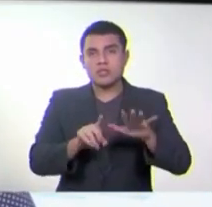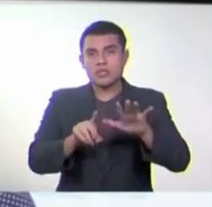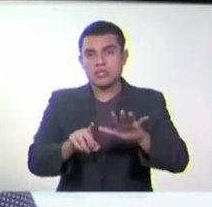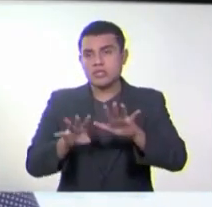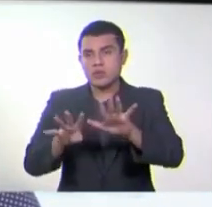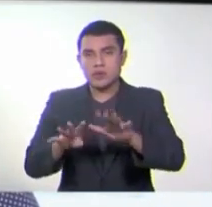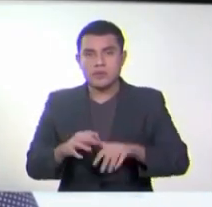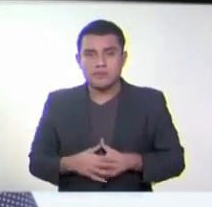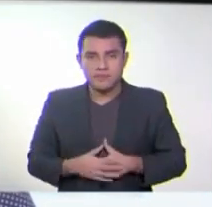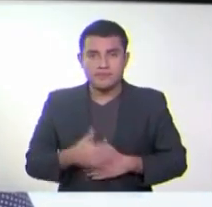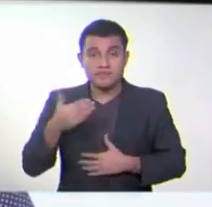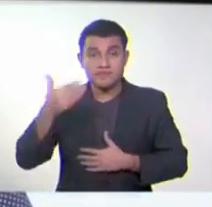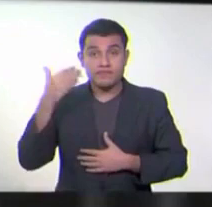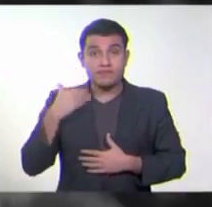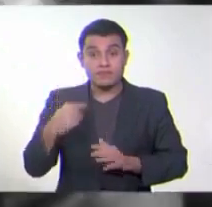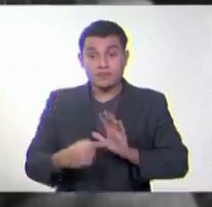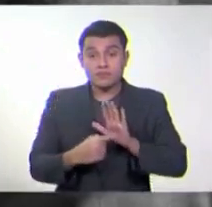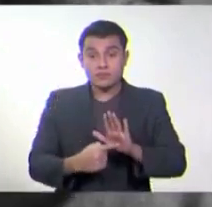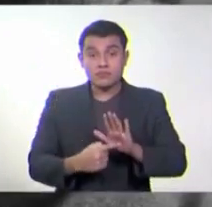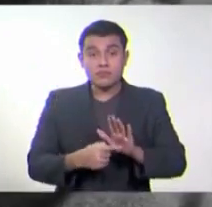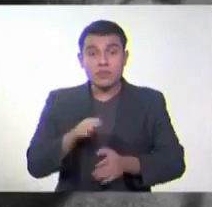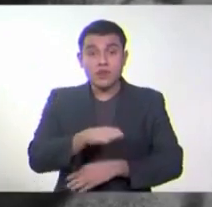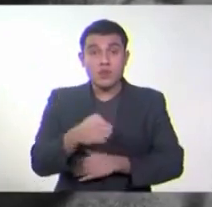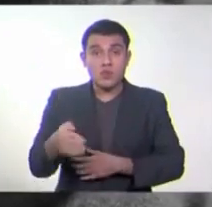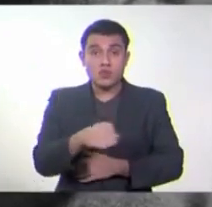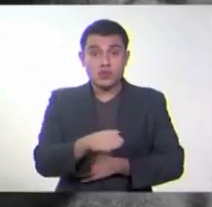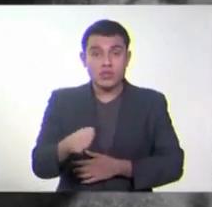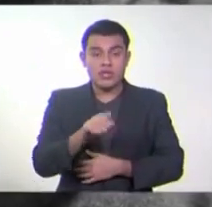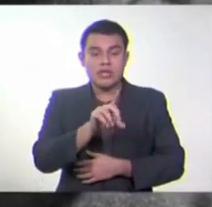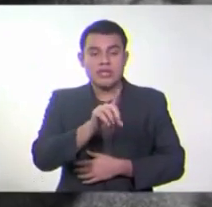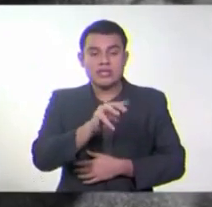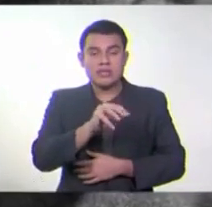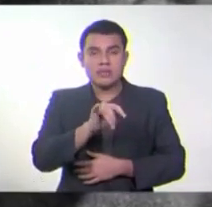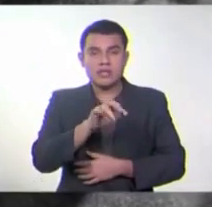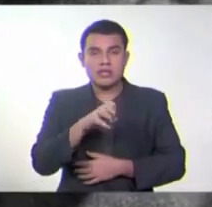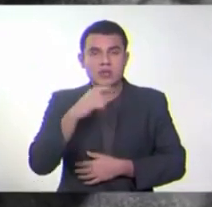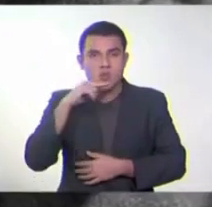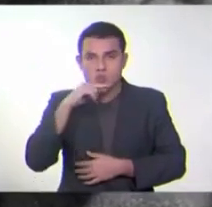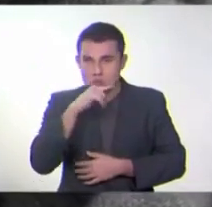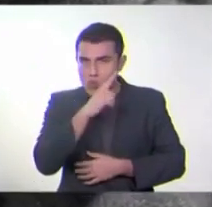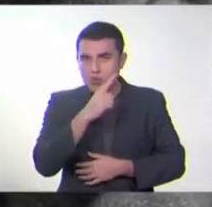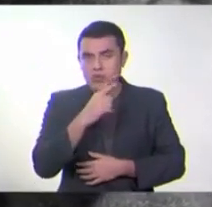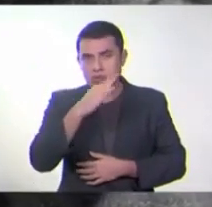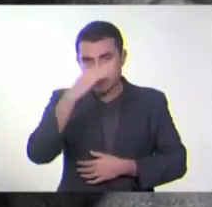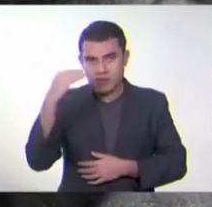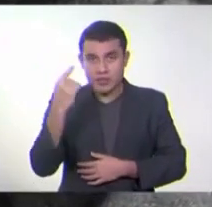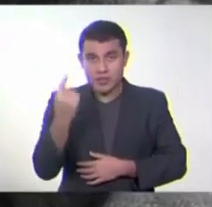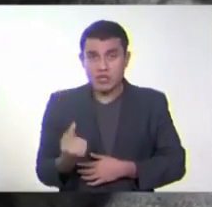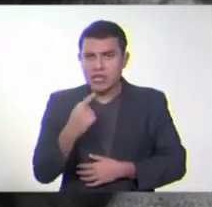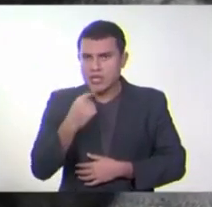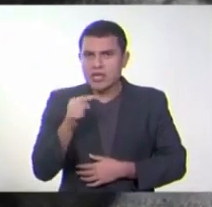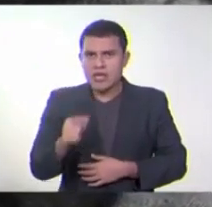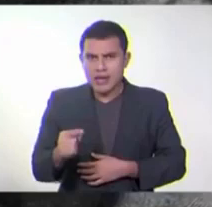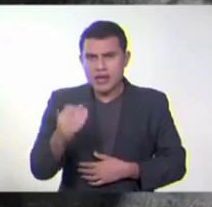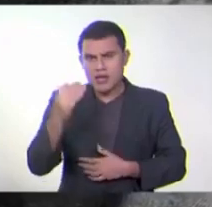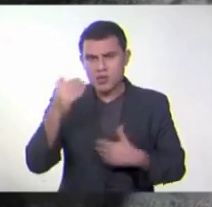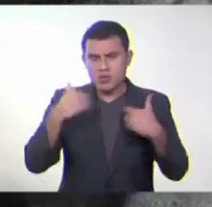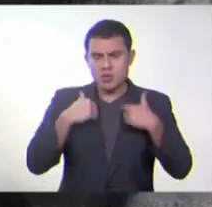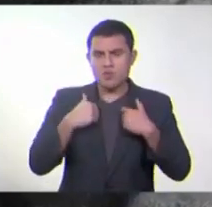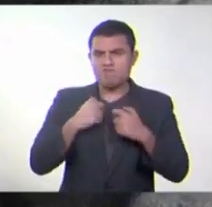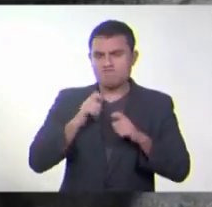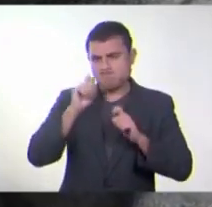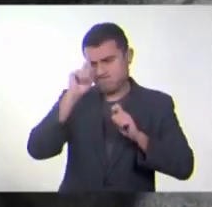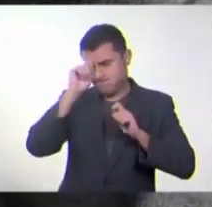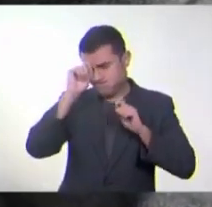1869 aparece el ruso Dmitri Mendeleev, quien él tuvo una grandísima